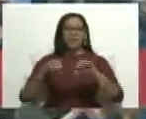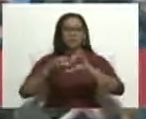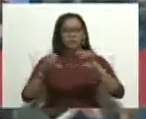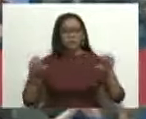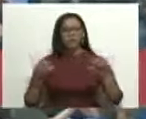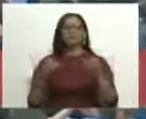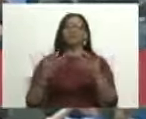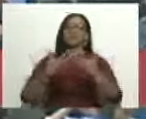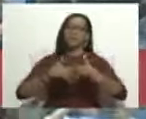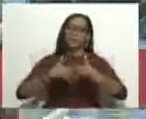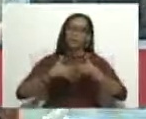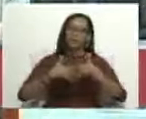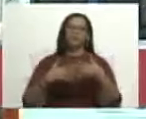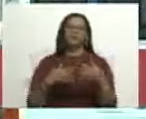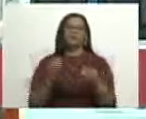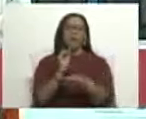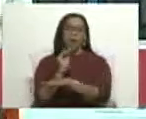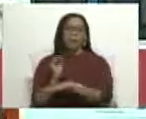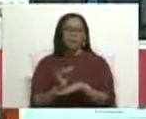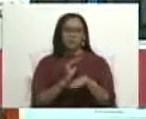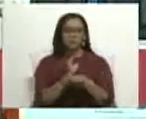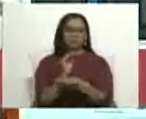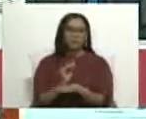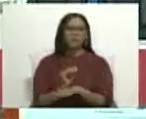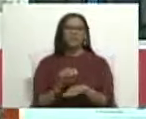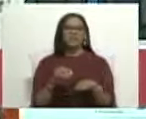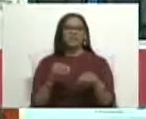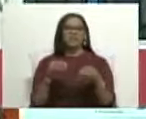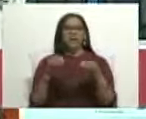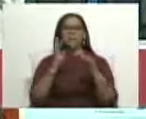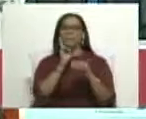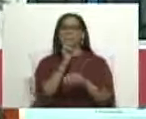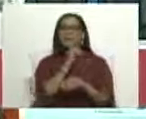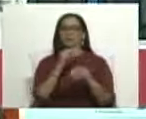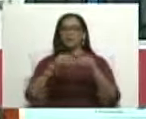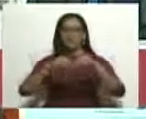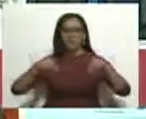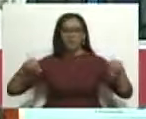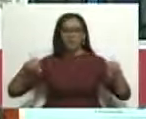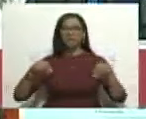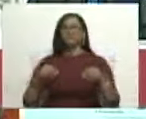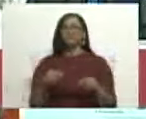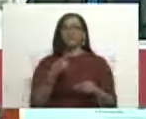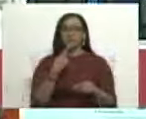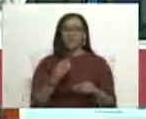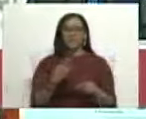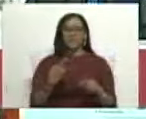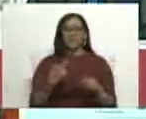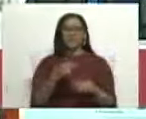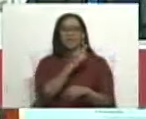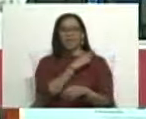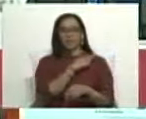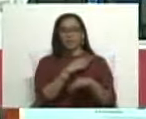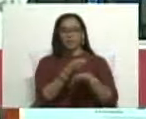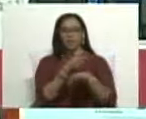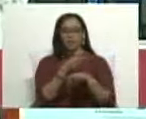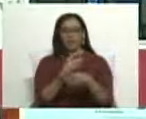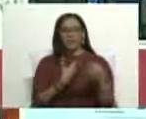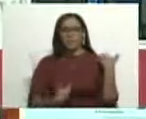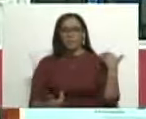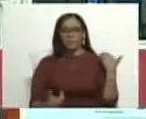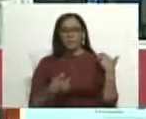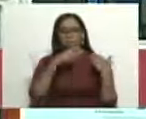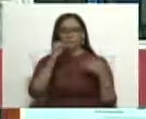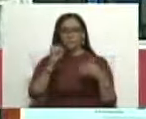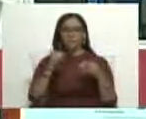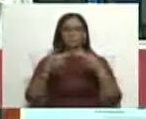de la industria, la protección de la Pachamama. Esto lo reseñaba más temprano el jefe de Estado a través de su cuenta en la